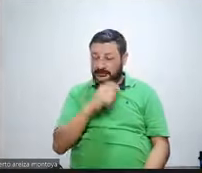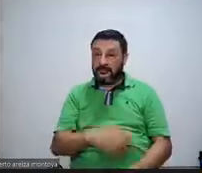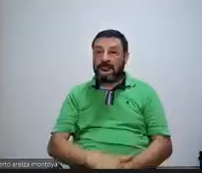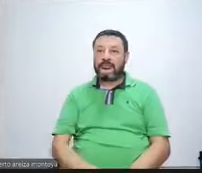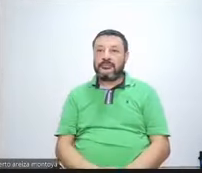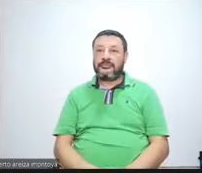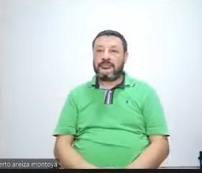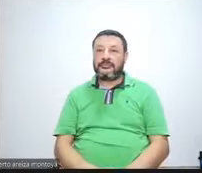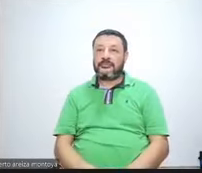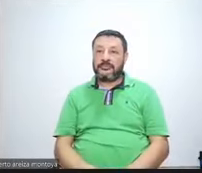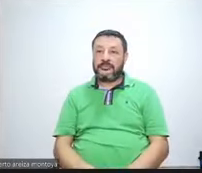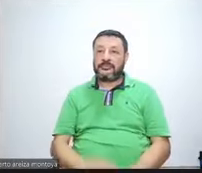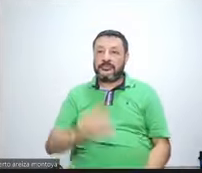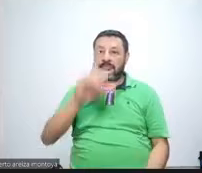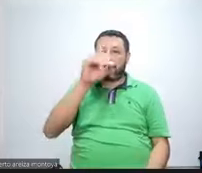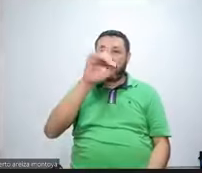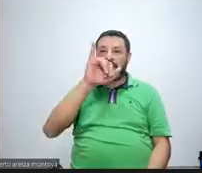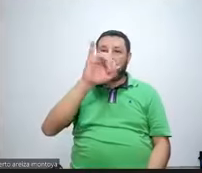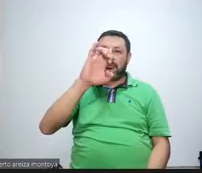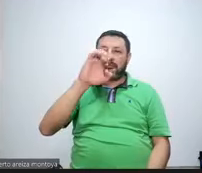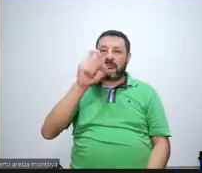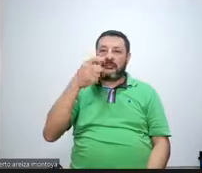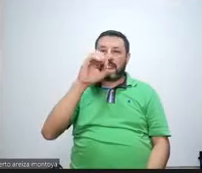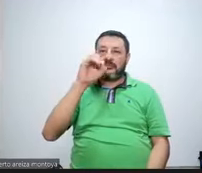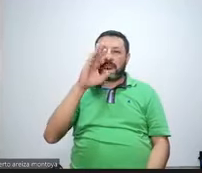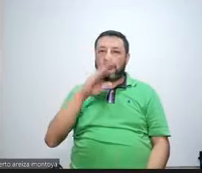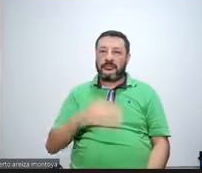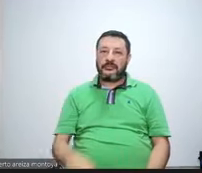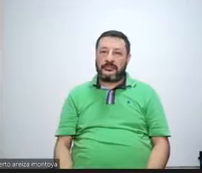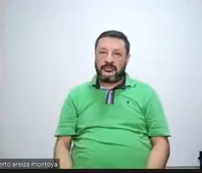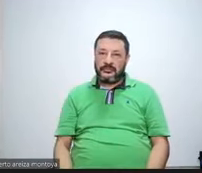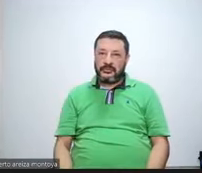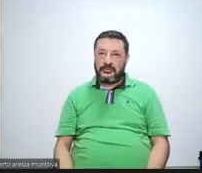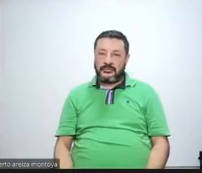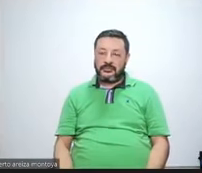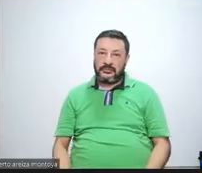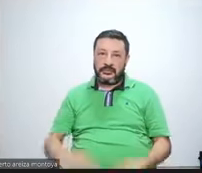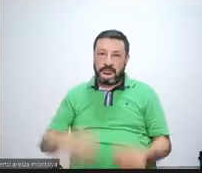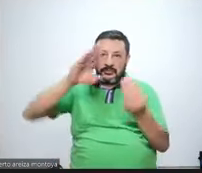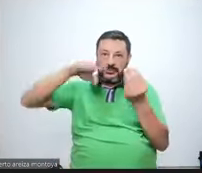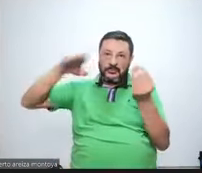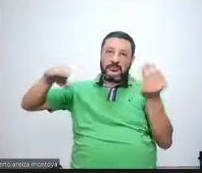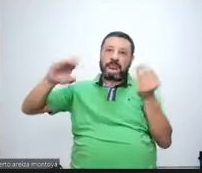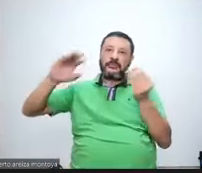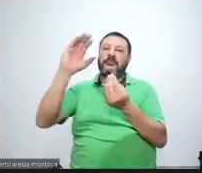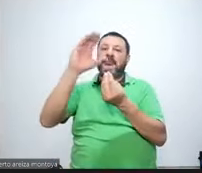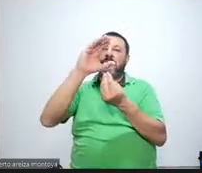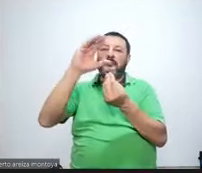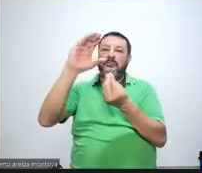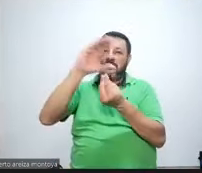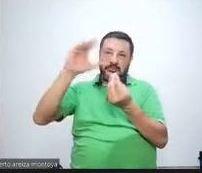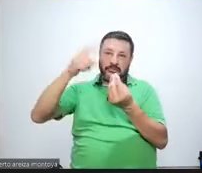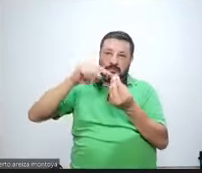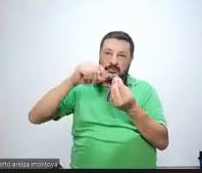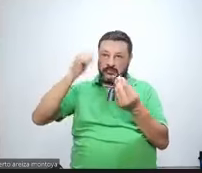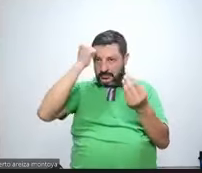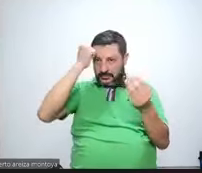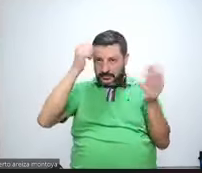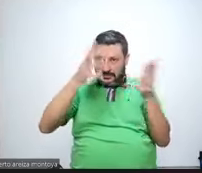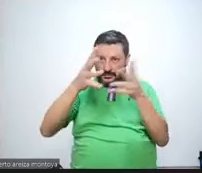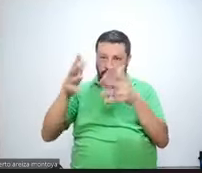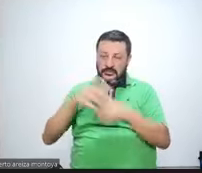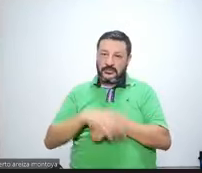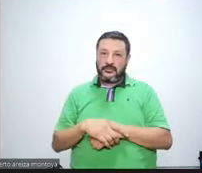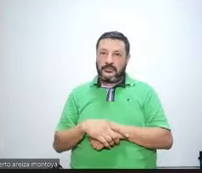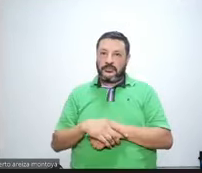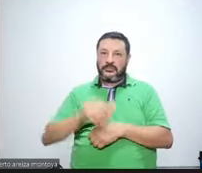Diego también es técnico de Antioquia, ¿cierto? Ha sido ahí, es técnico de Selección, sí. Colombia y de Antioquia. Y de Antioquia, sí. Eso facilita, me imagino, también